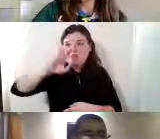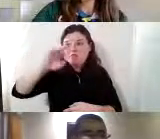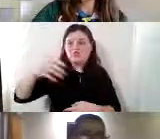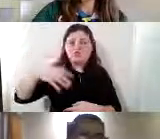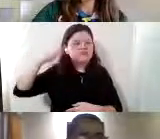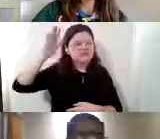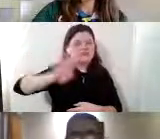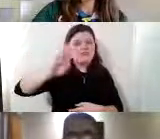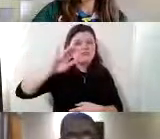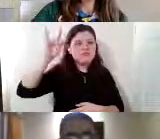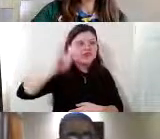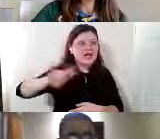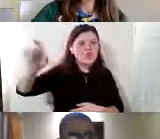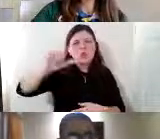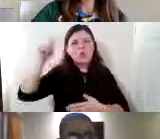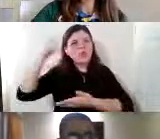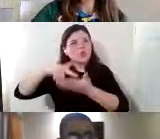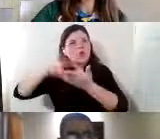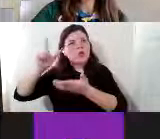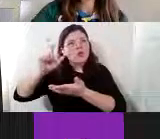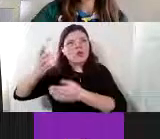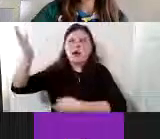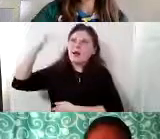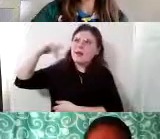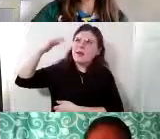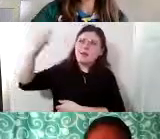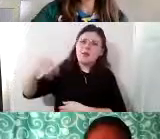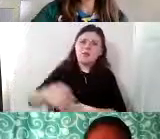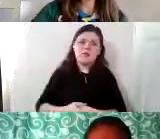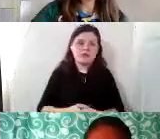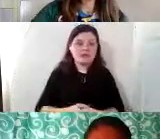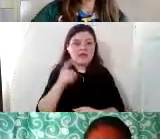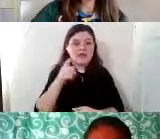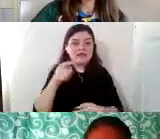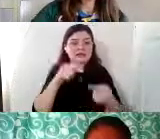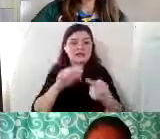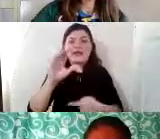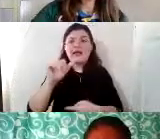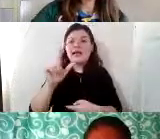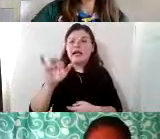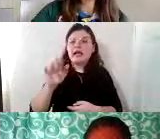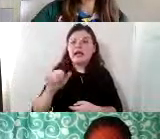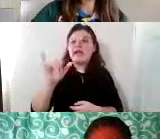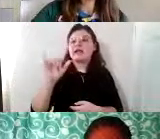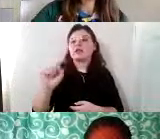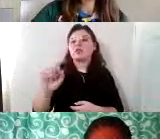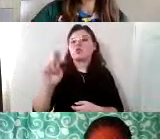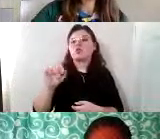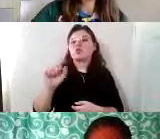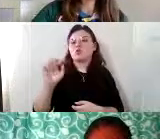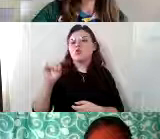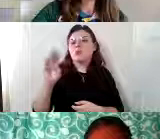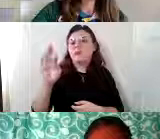mundo cuando está sucediendo el abuso. Y bueno, este de Clara y su Sombra también, este sí es más pequeño y